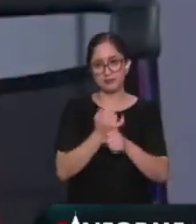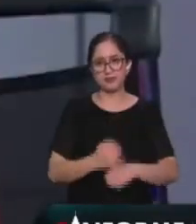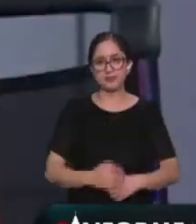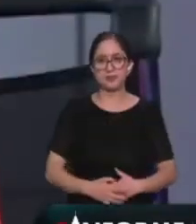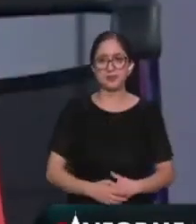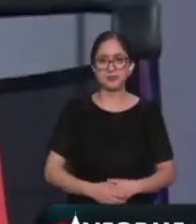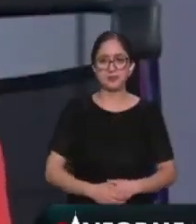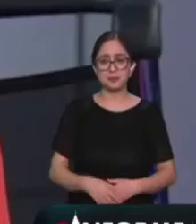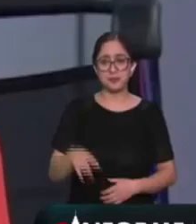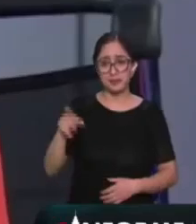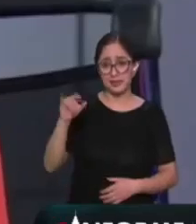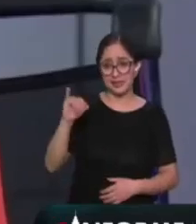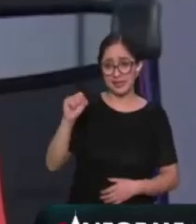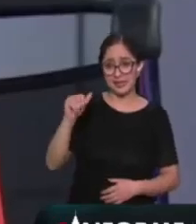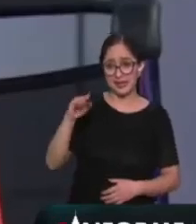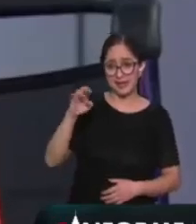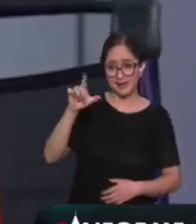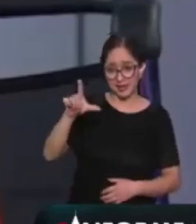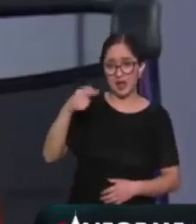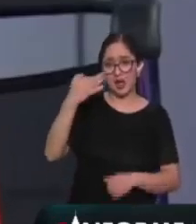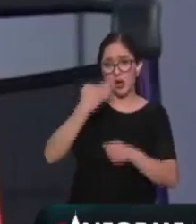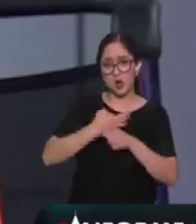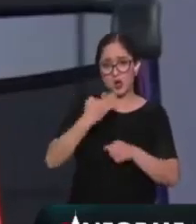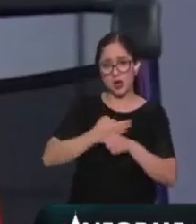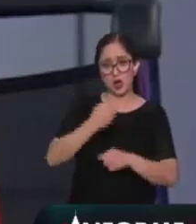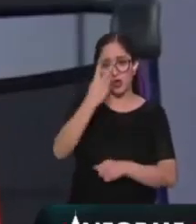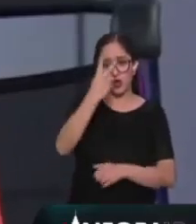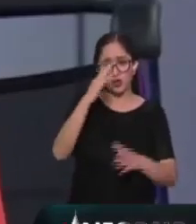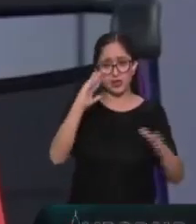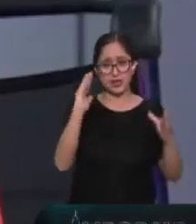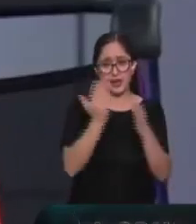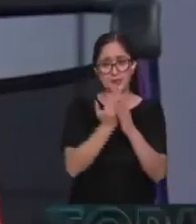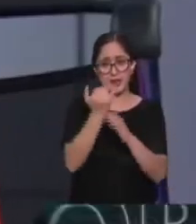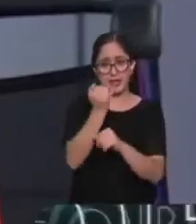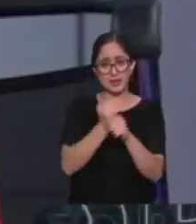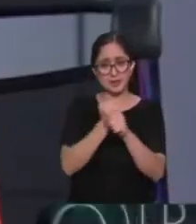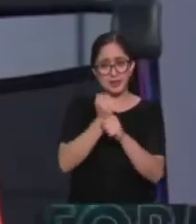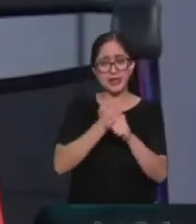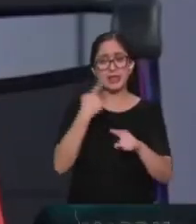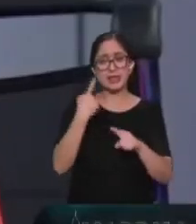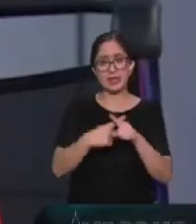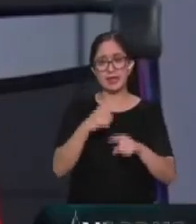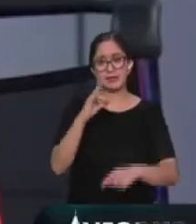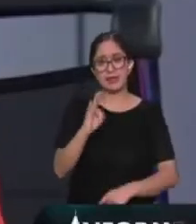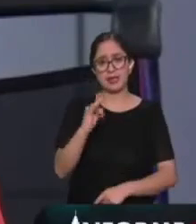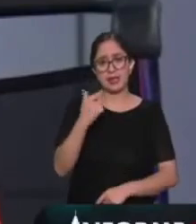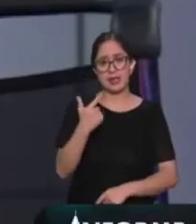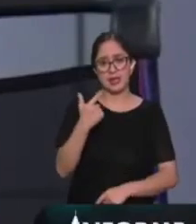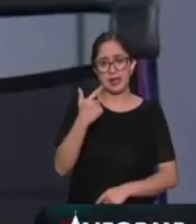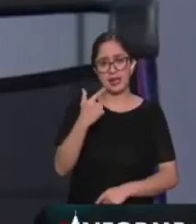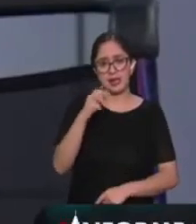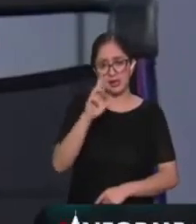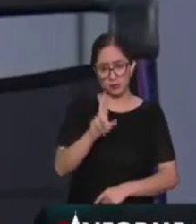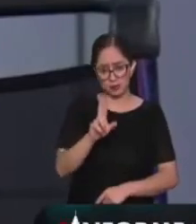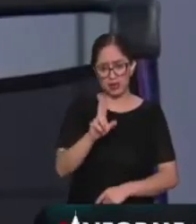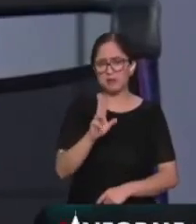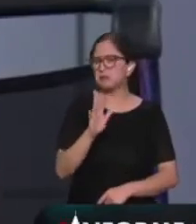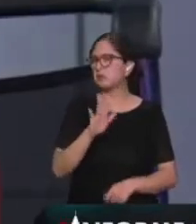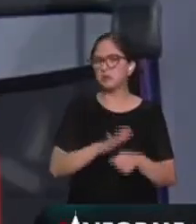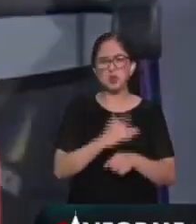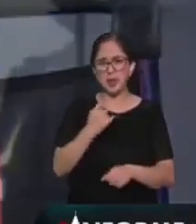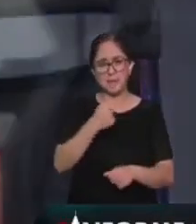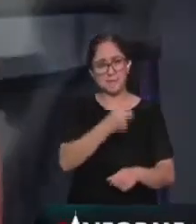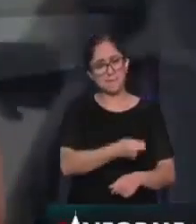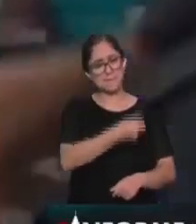La activista Isabel Miranda de Gualas cuenta hasta el momento con 2 carpetas de investigación iniciadas por la Fiscalía General de la República. La primera por actos